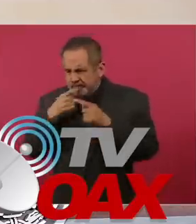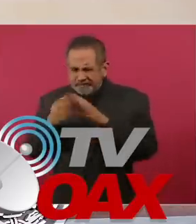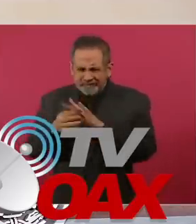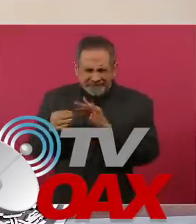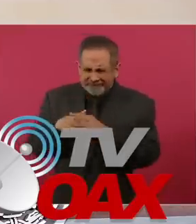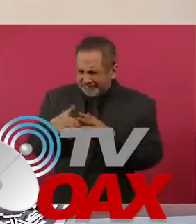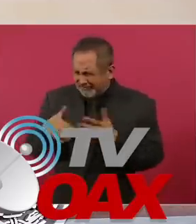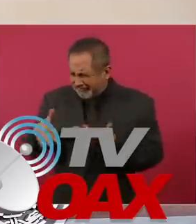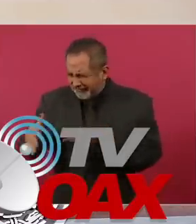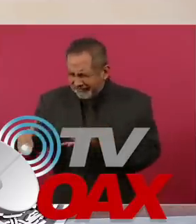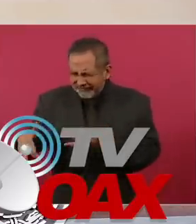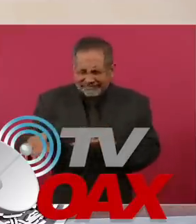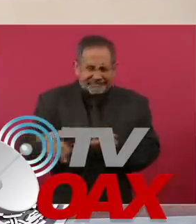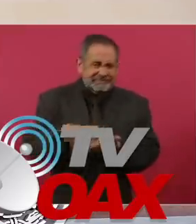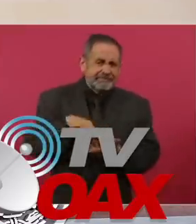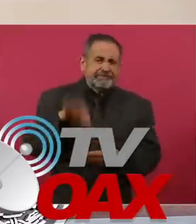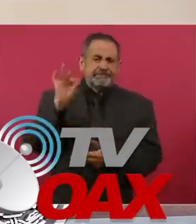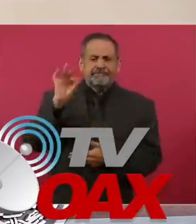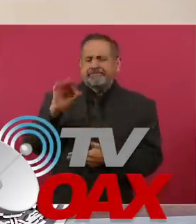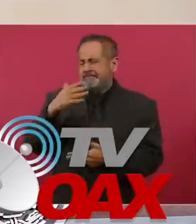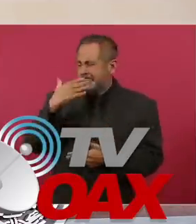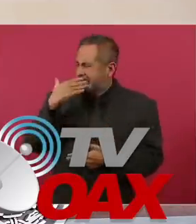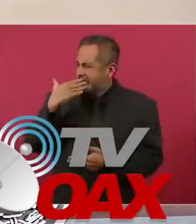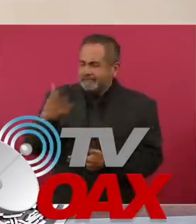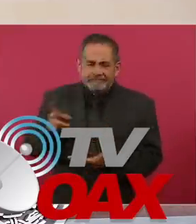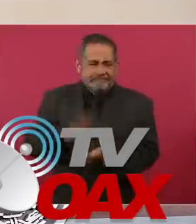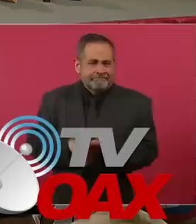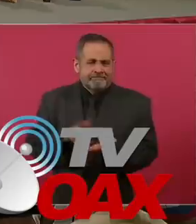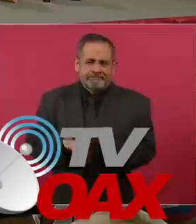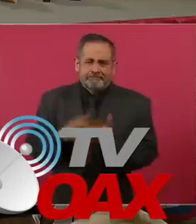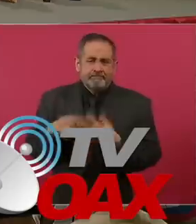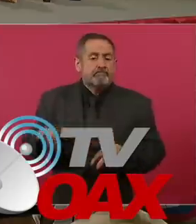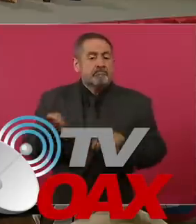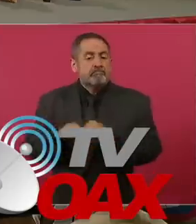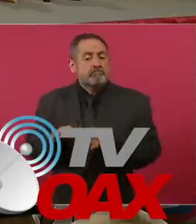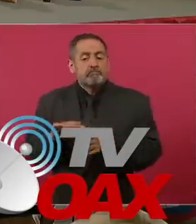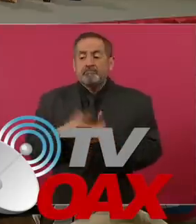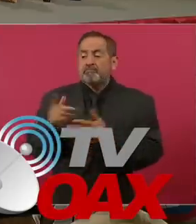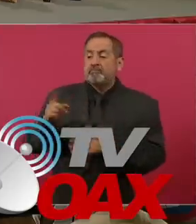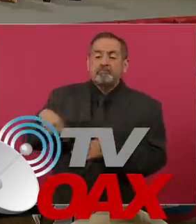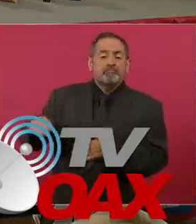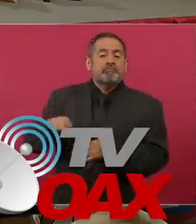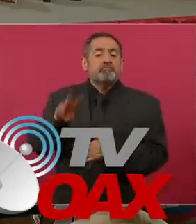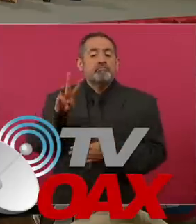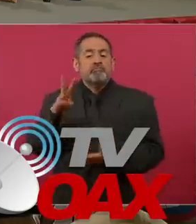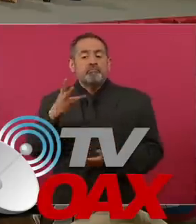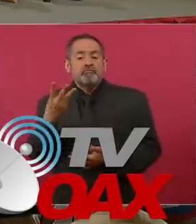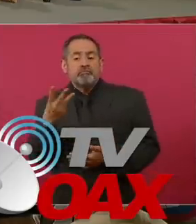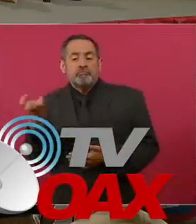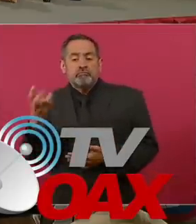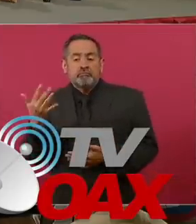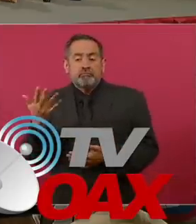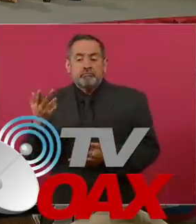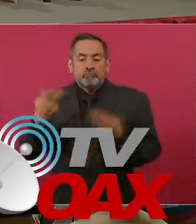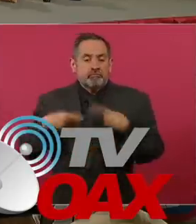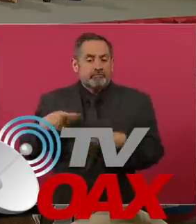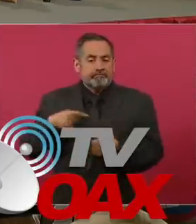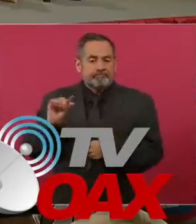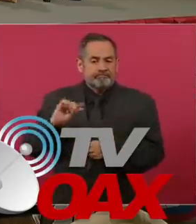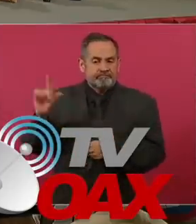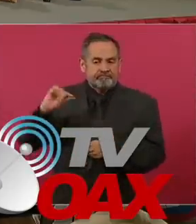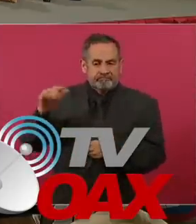permitió acercarnos a este material tan valioso gracias al esfuerzo de más de 350